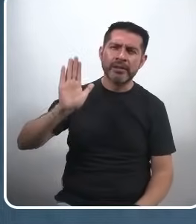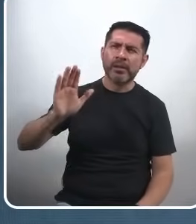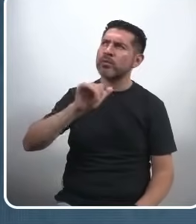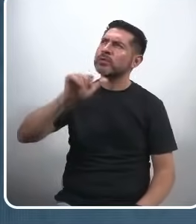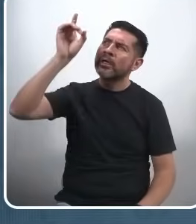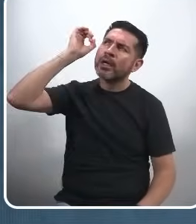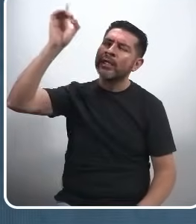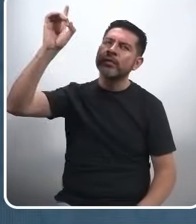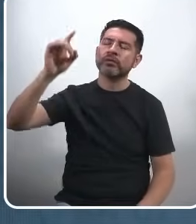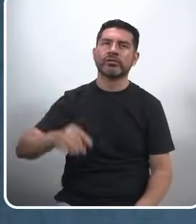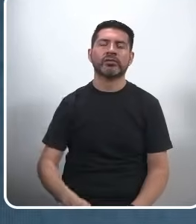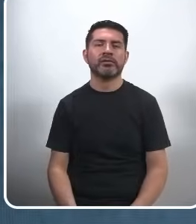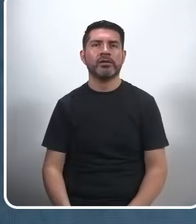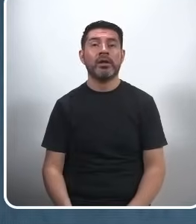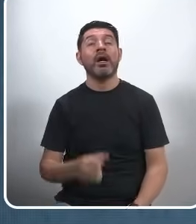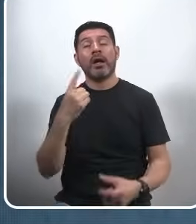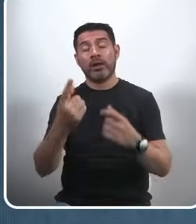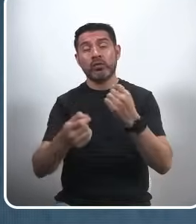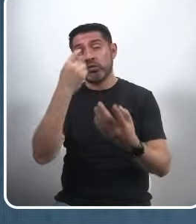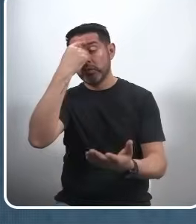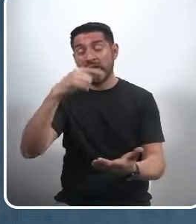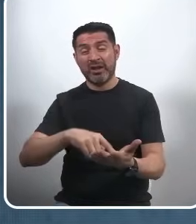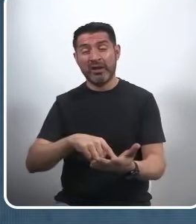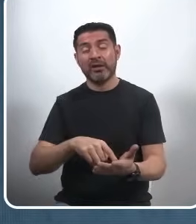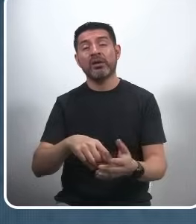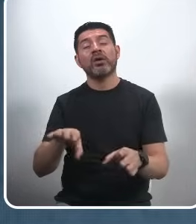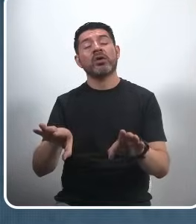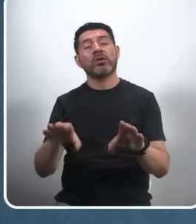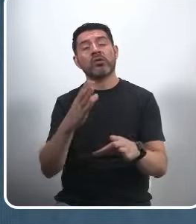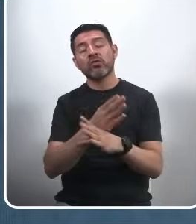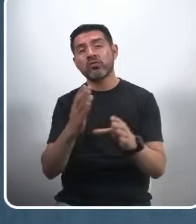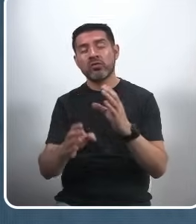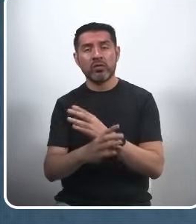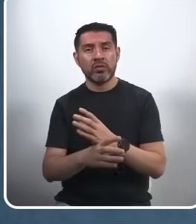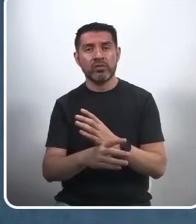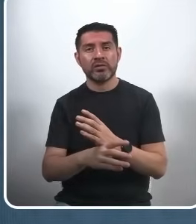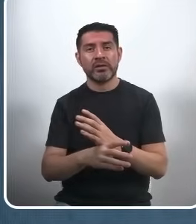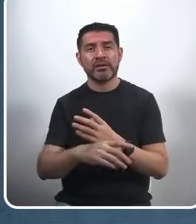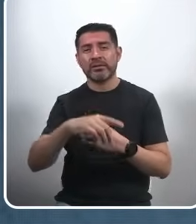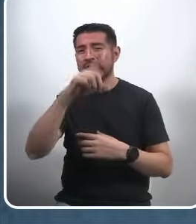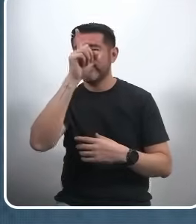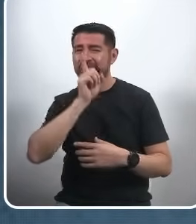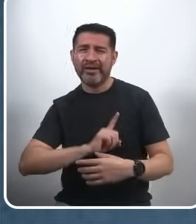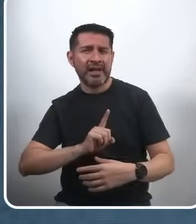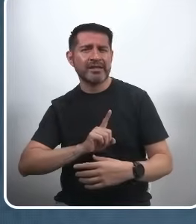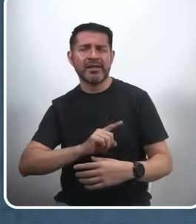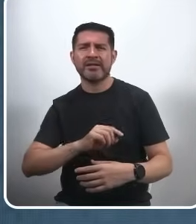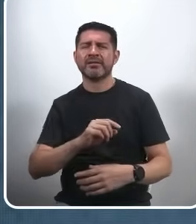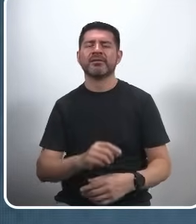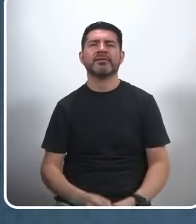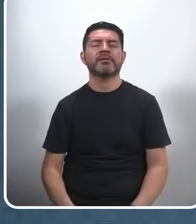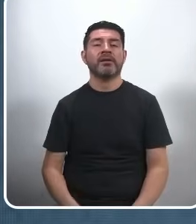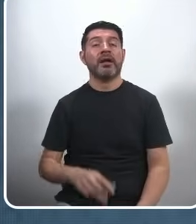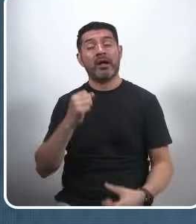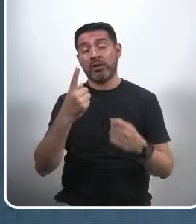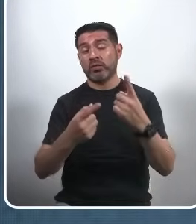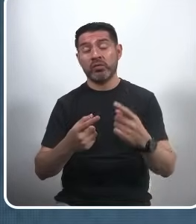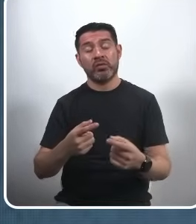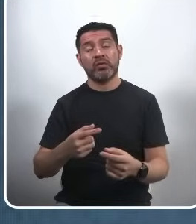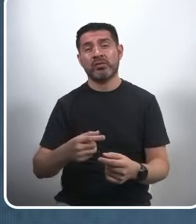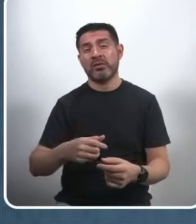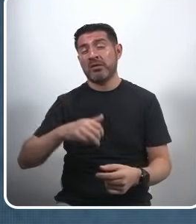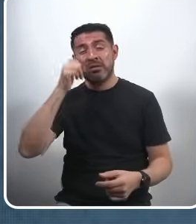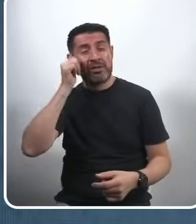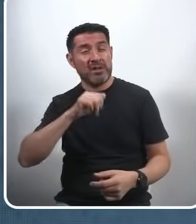de ustedes creen cosas falsas de ustedes mismos. Ustedes creen que son incompetentes, algunos creen que son incompetentes. Algunos creen